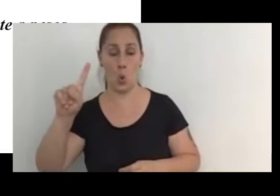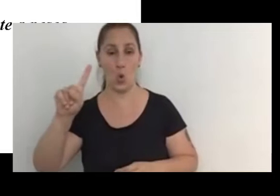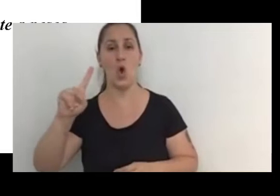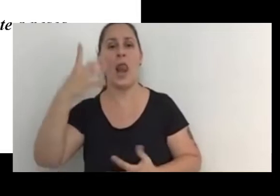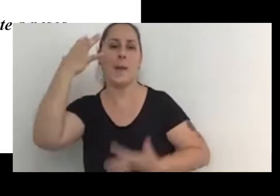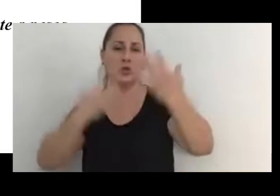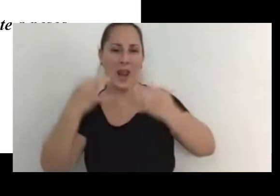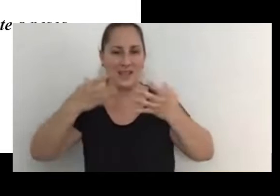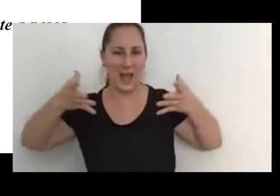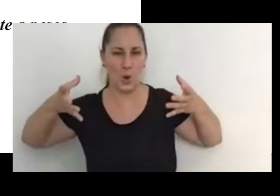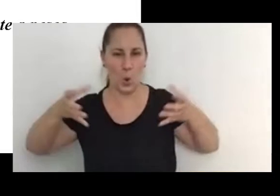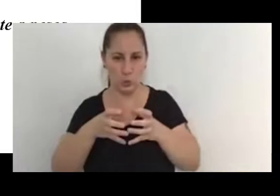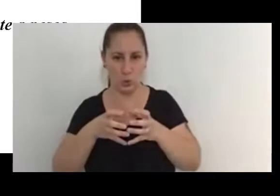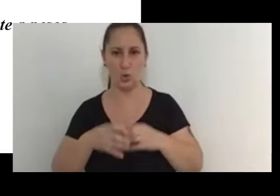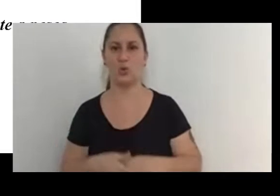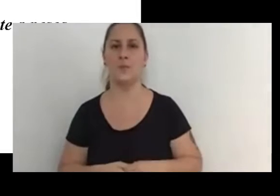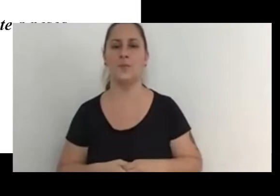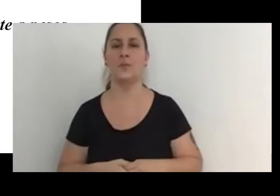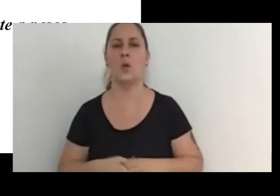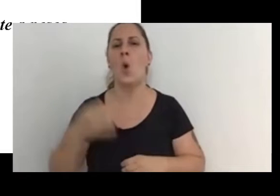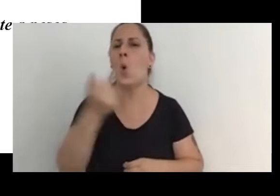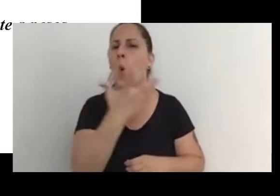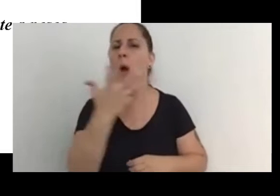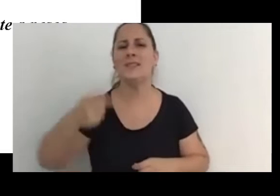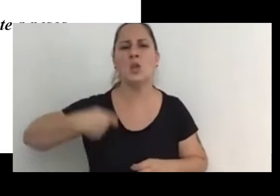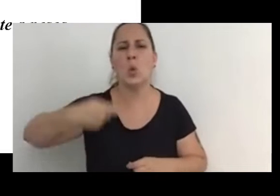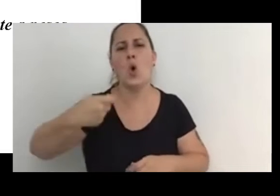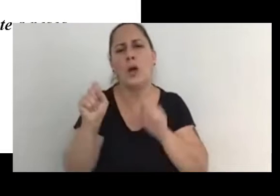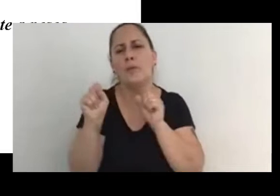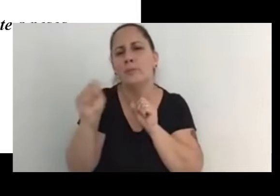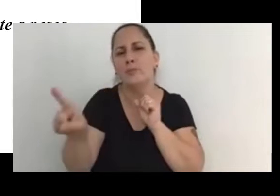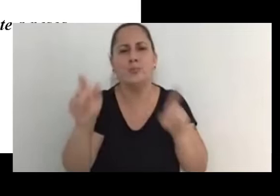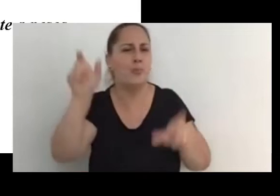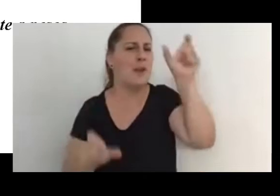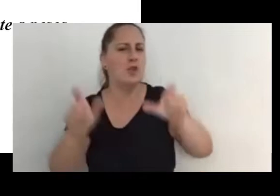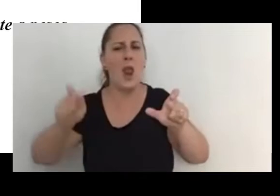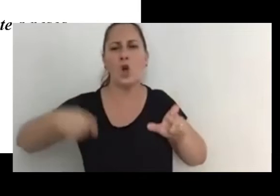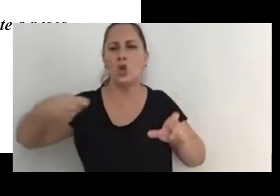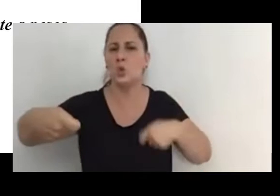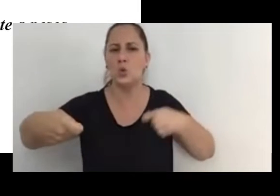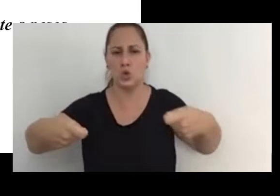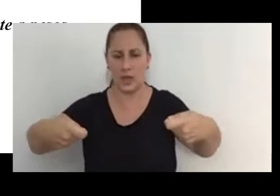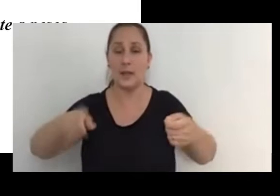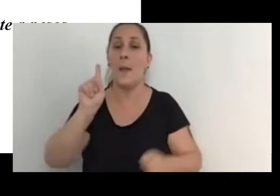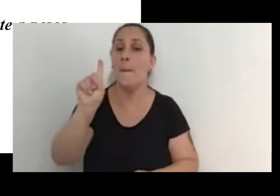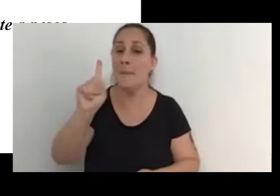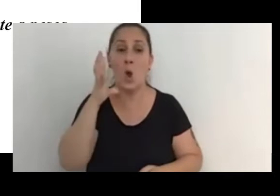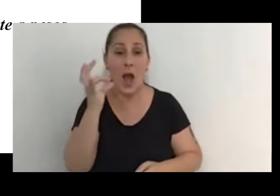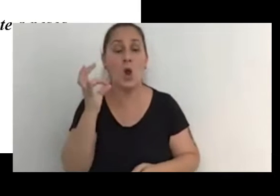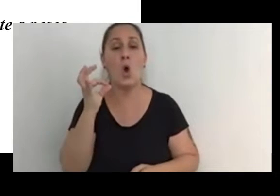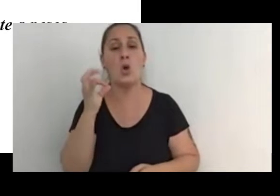ahora, cuántas son las cuotas que corresponden a cada contribuyente. Pero algo importante que trae la